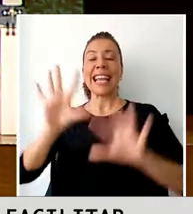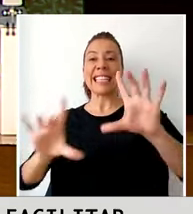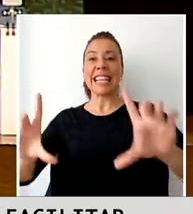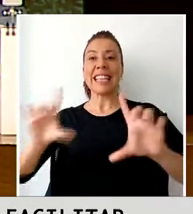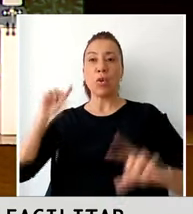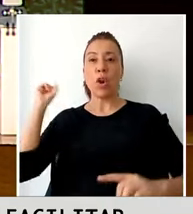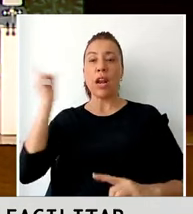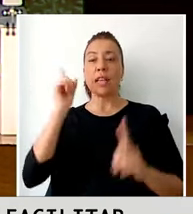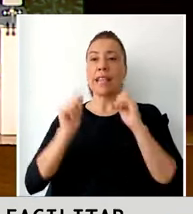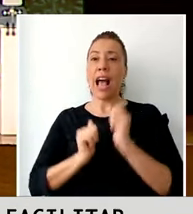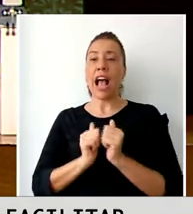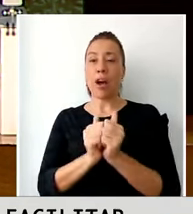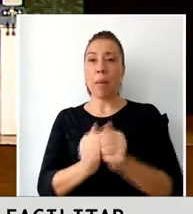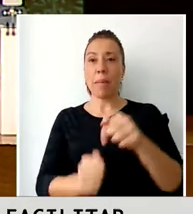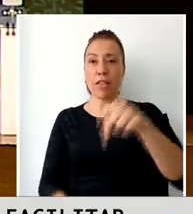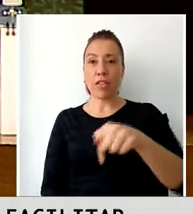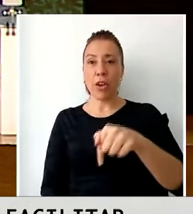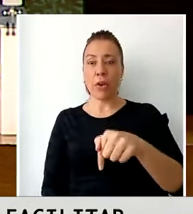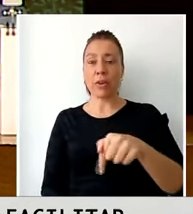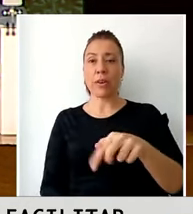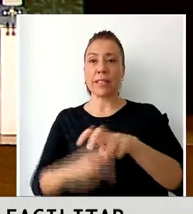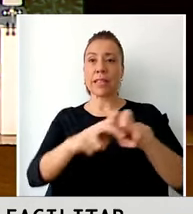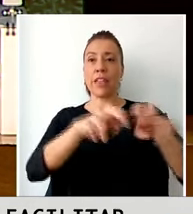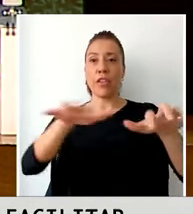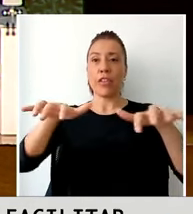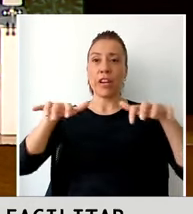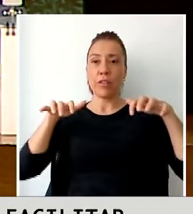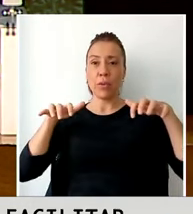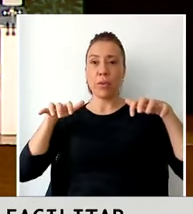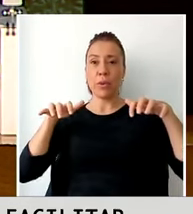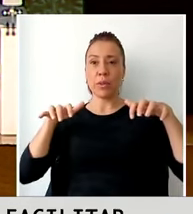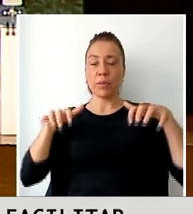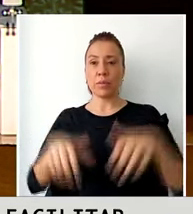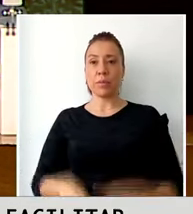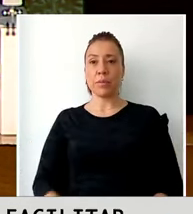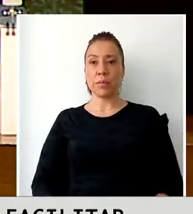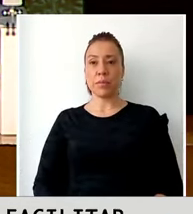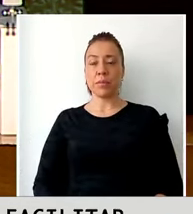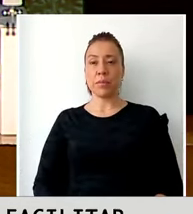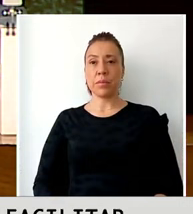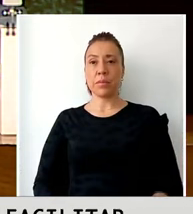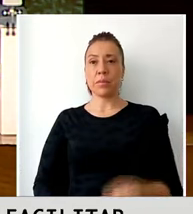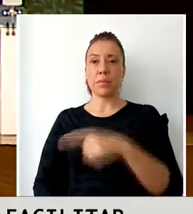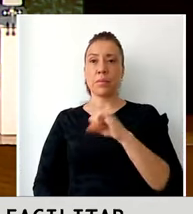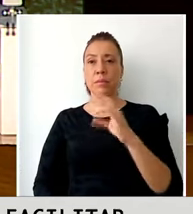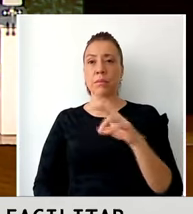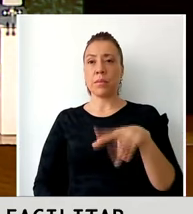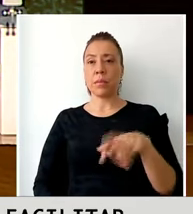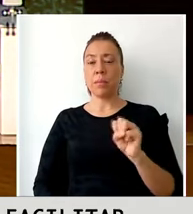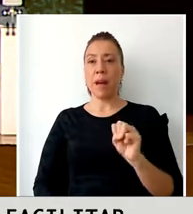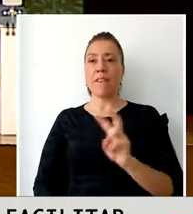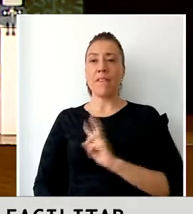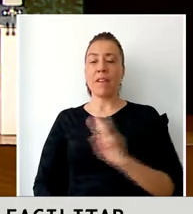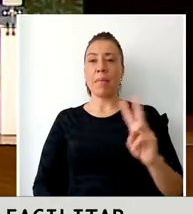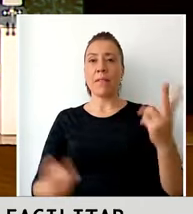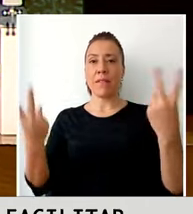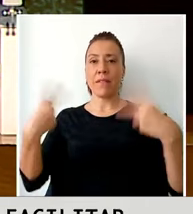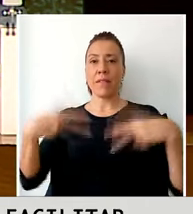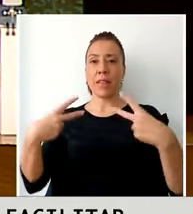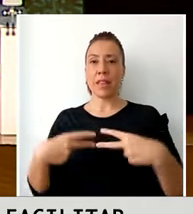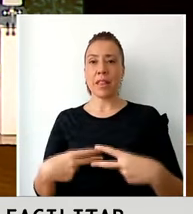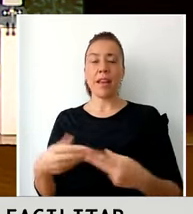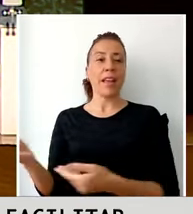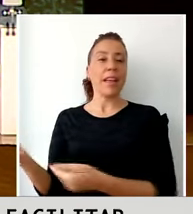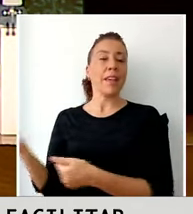acompañan desde las tribunas ellos son de curauma Valparaíso de Viña del Mar invitados por el